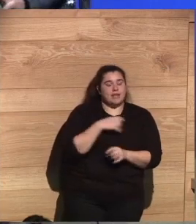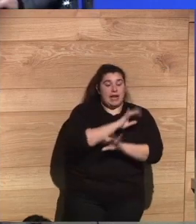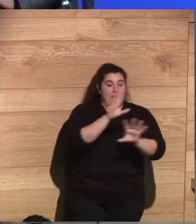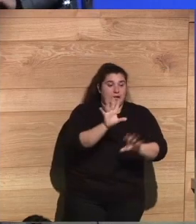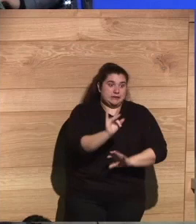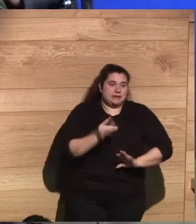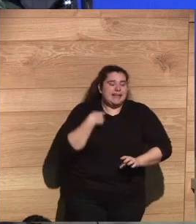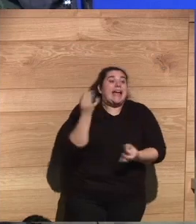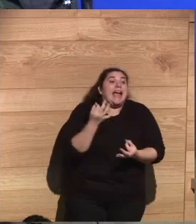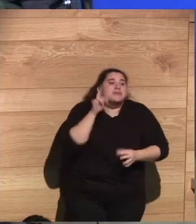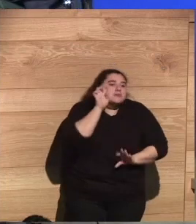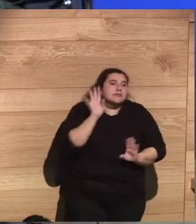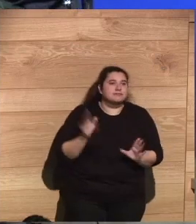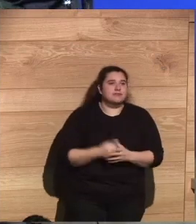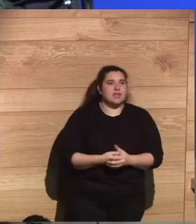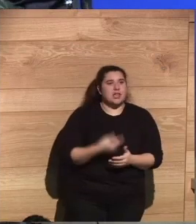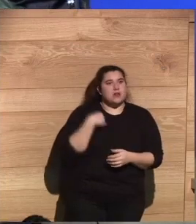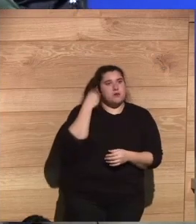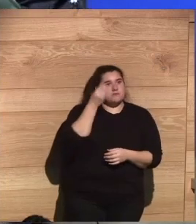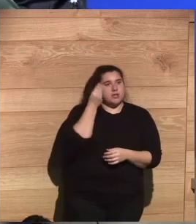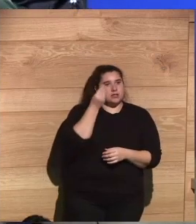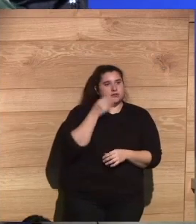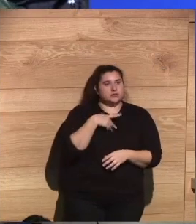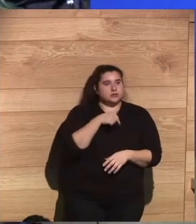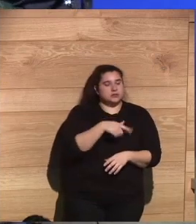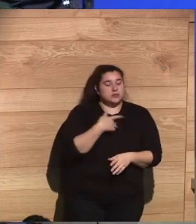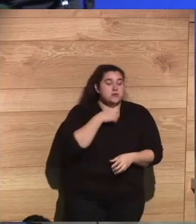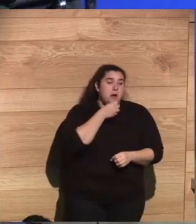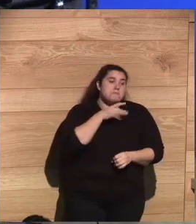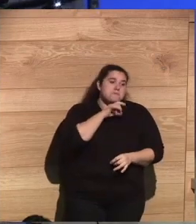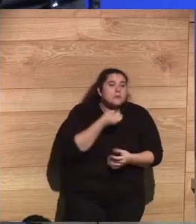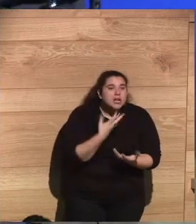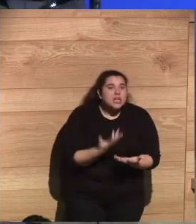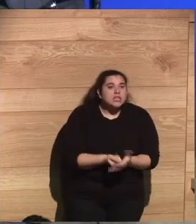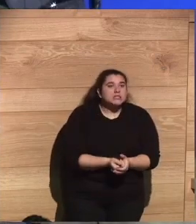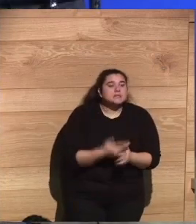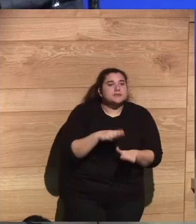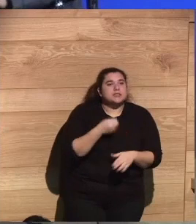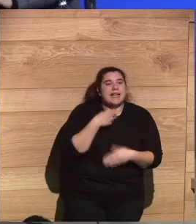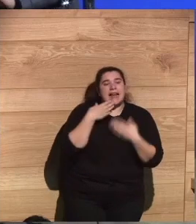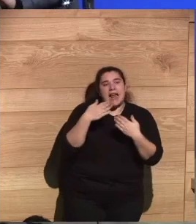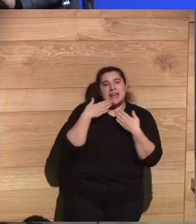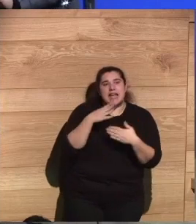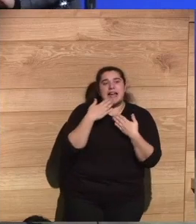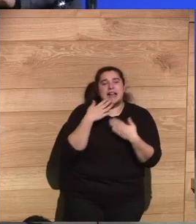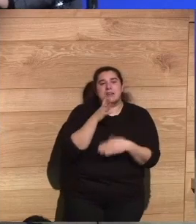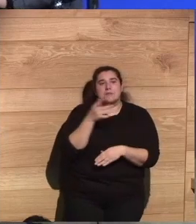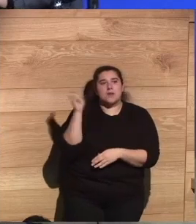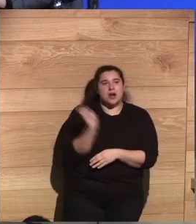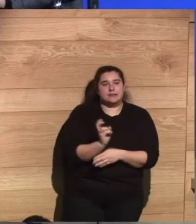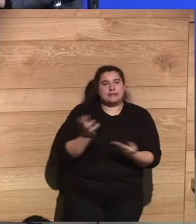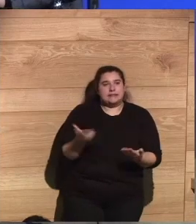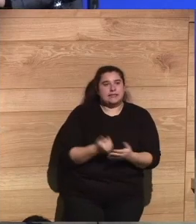claramente. Que con esto yo me lo he pasado muy bien. Quiero agradecer una vez más a Jorge. Gracias por la invitación.